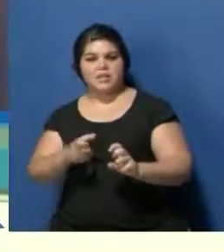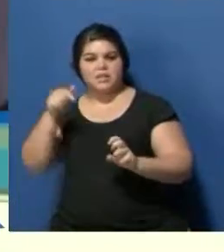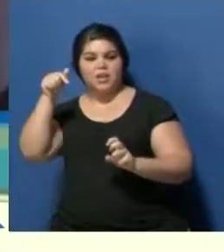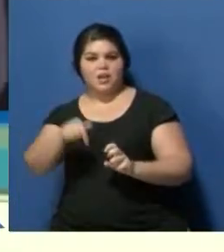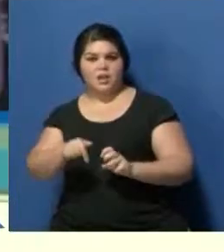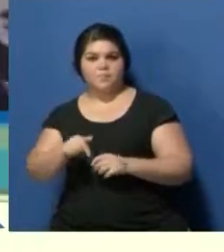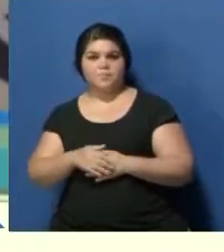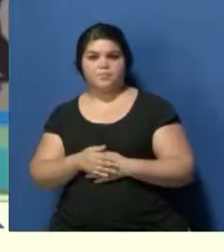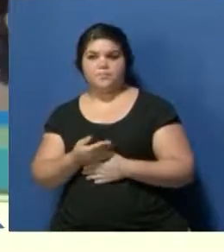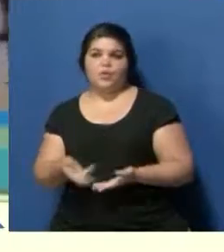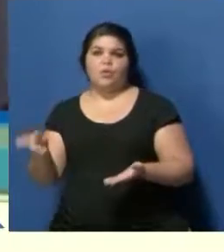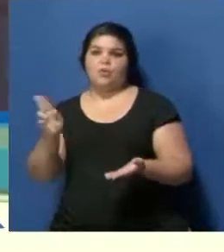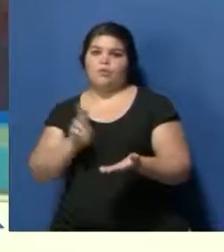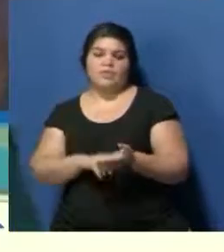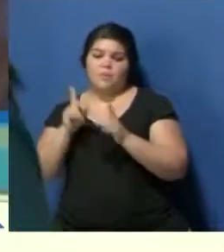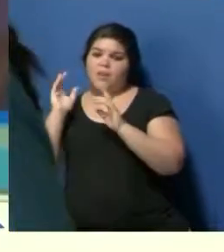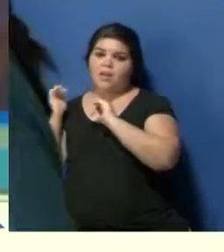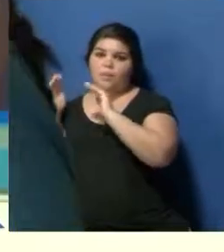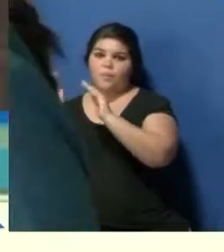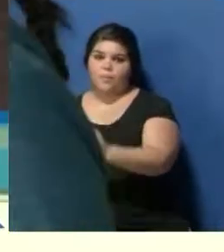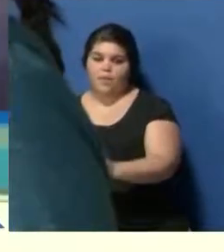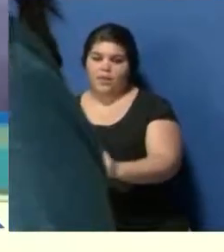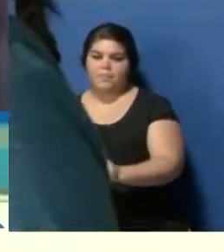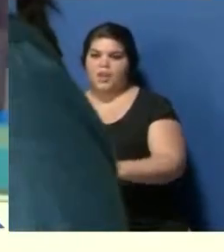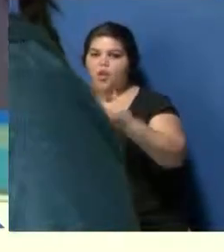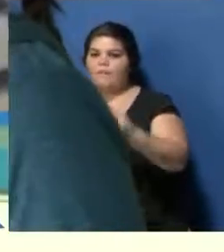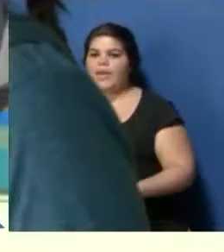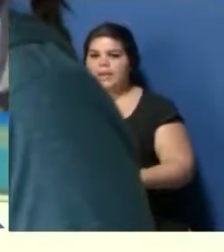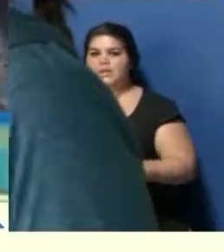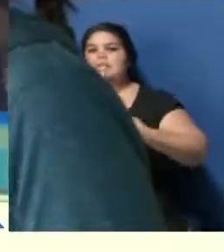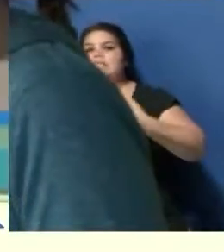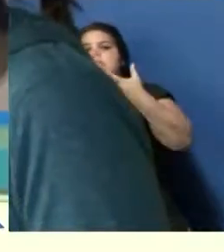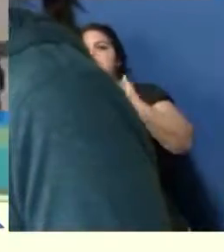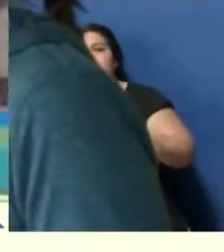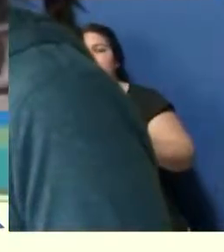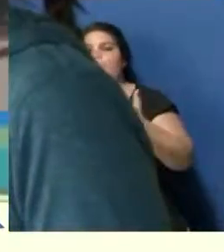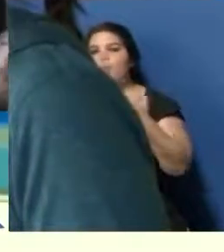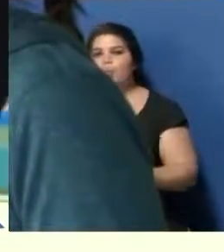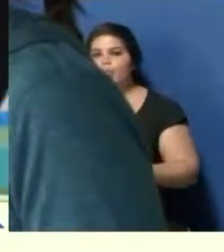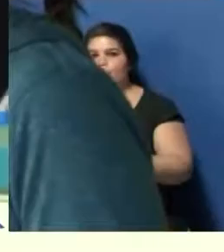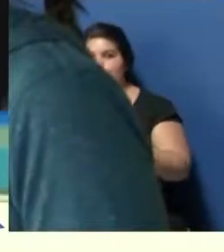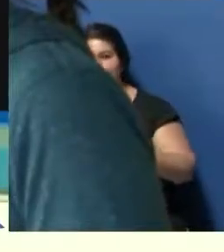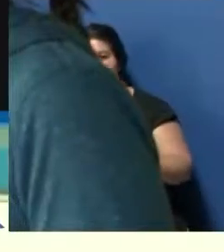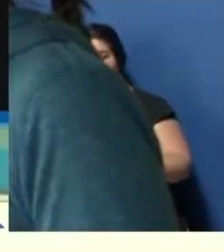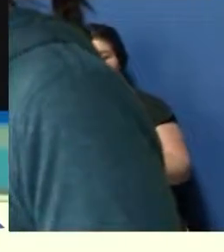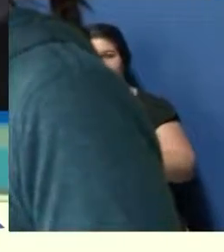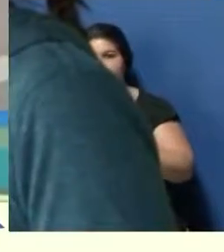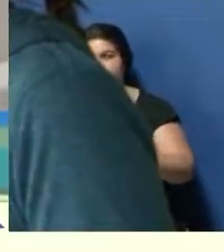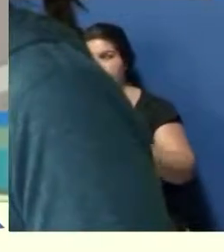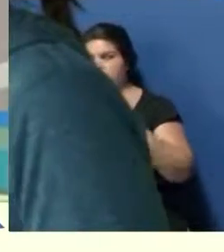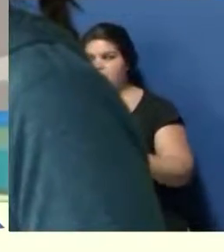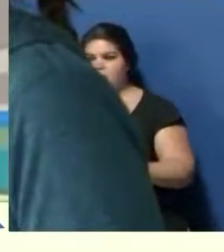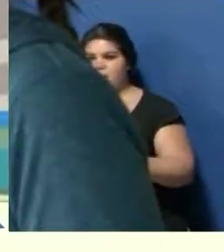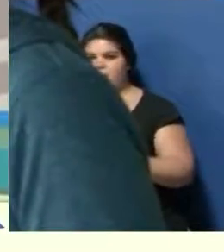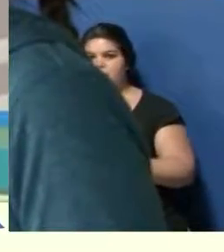volver a estar en esas condiciones. Pero insisto, nadie puede adivinar y tampoco hoy está en la misma situación porque